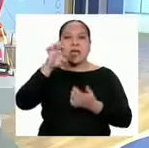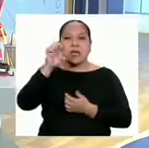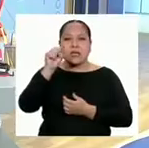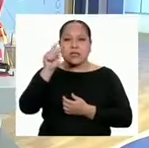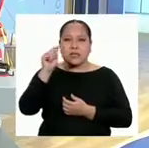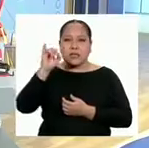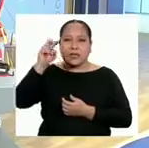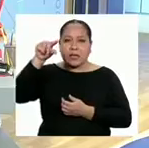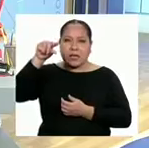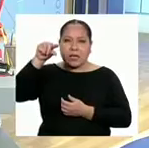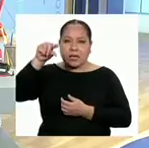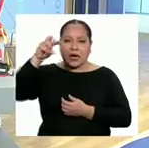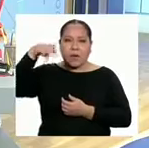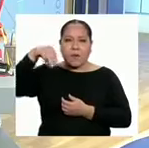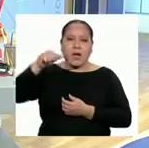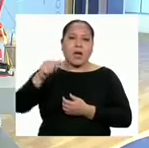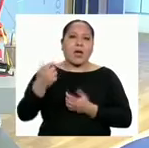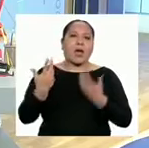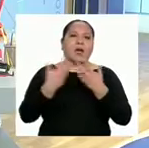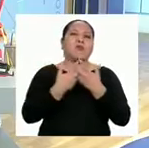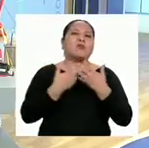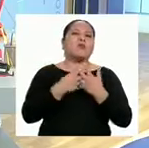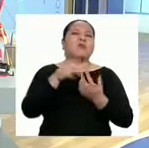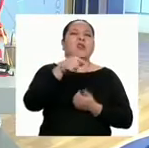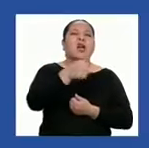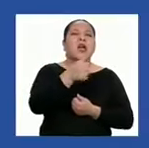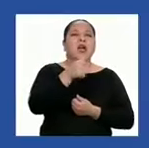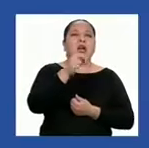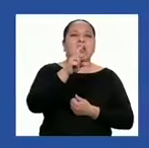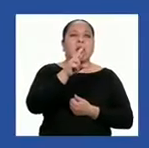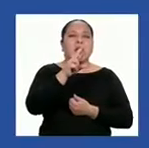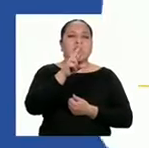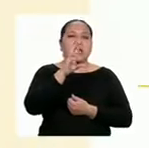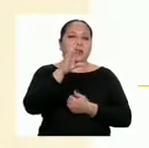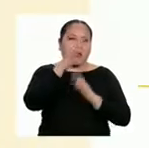discriminación? Creo que buscaré en el diccionario.